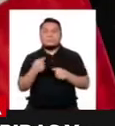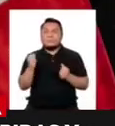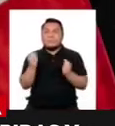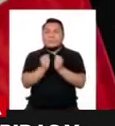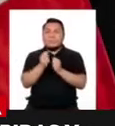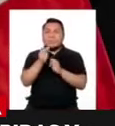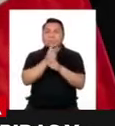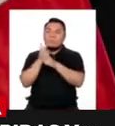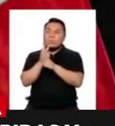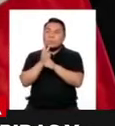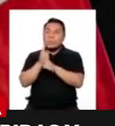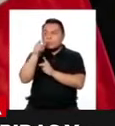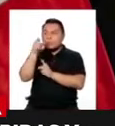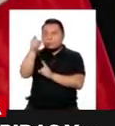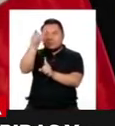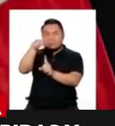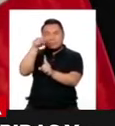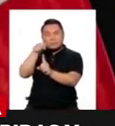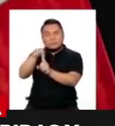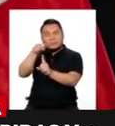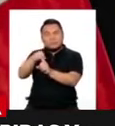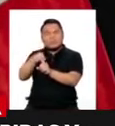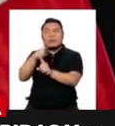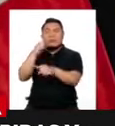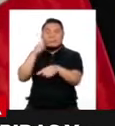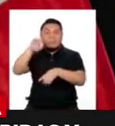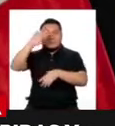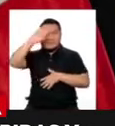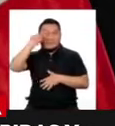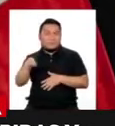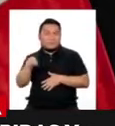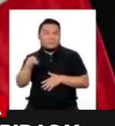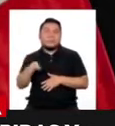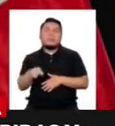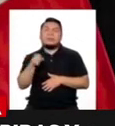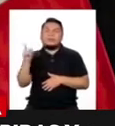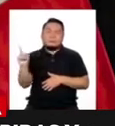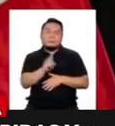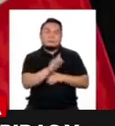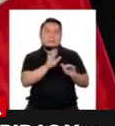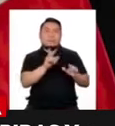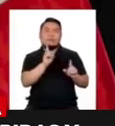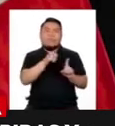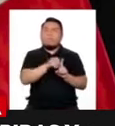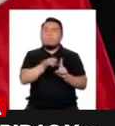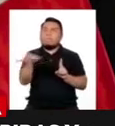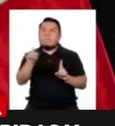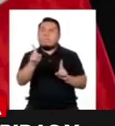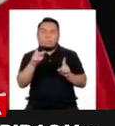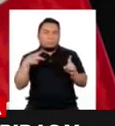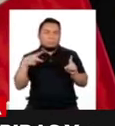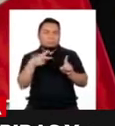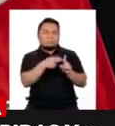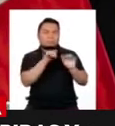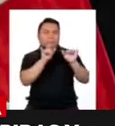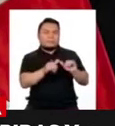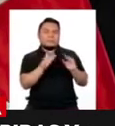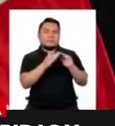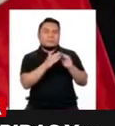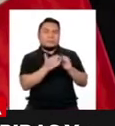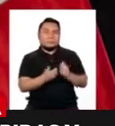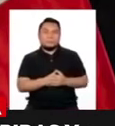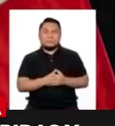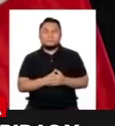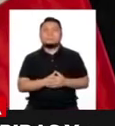Para que con el cuidado del caso, este caso positivo evite seguir contagiando a una mayor cantidad